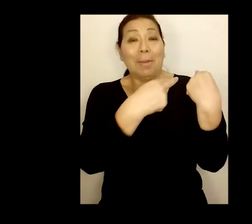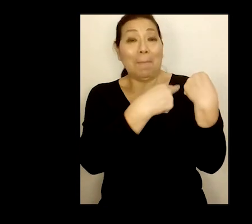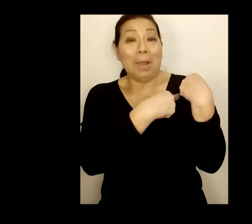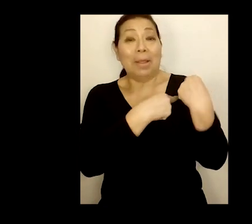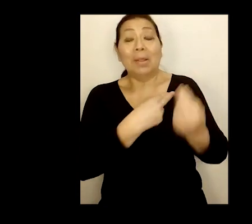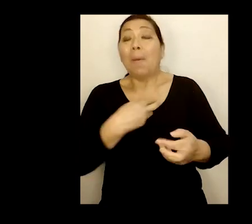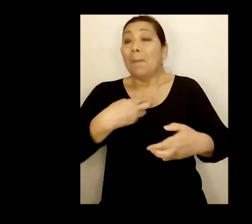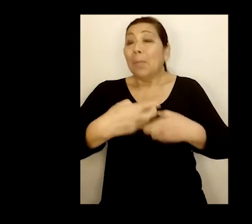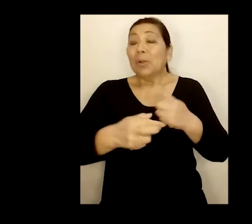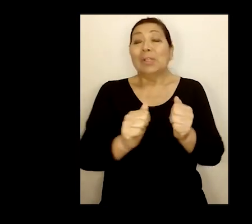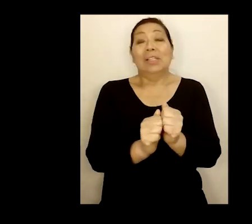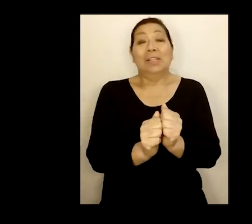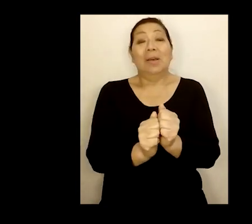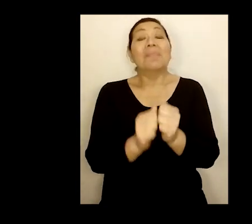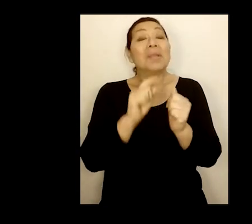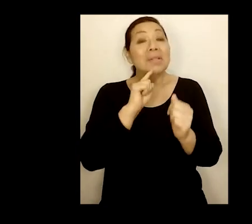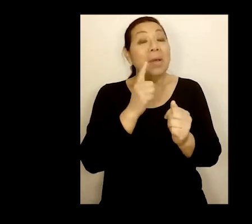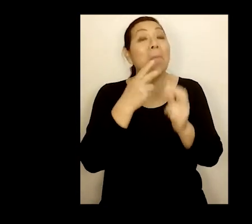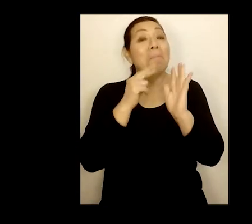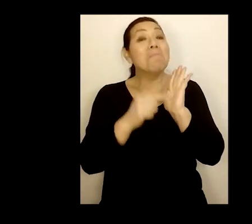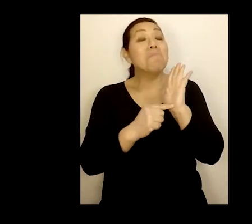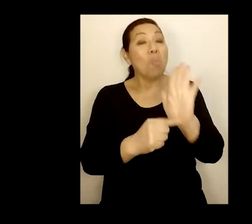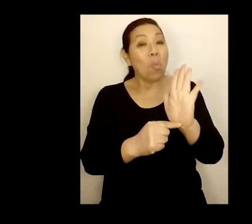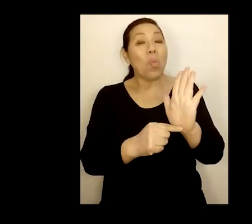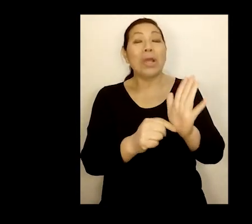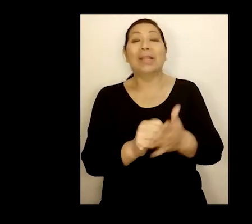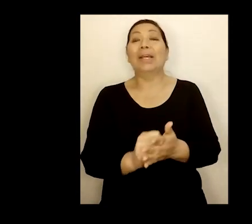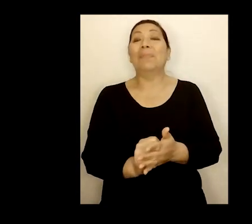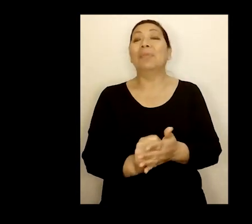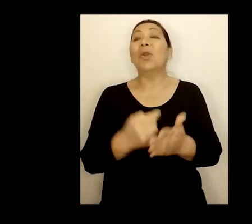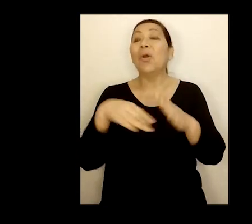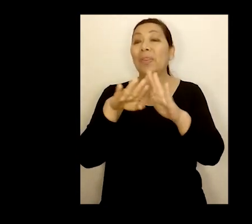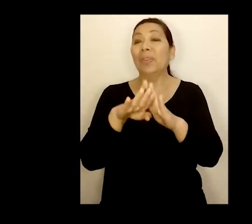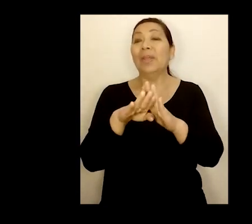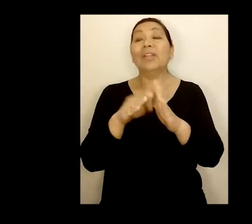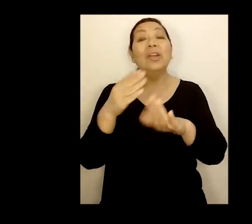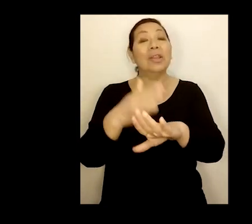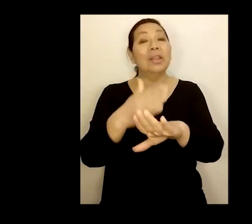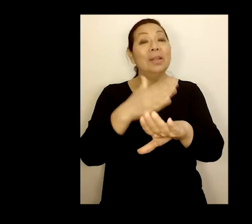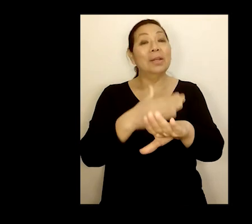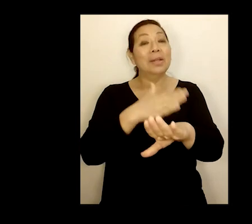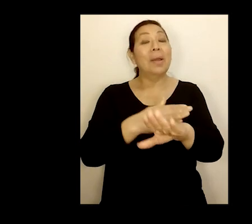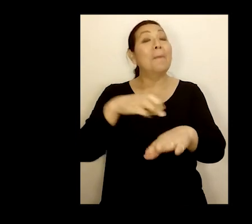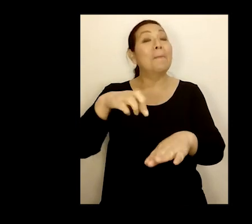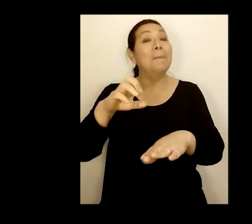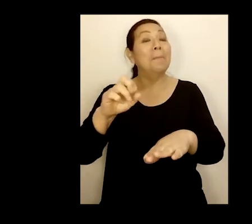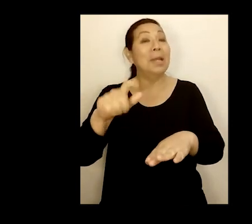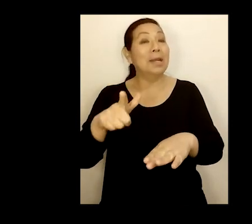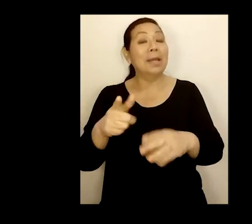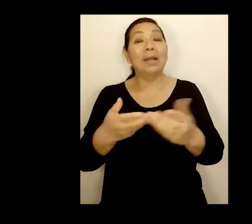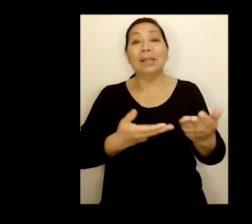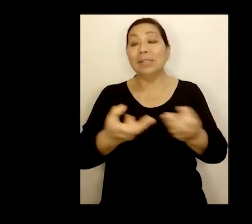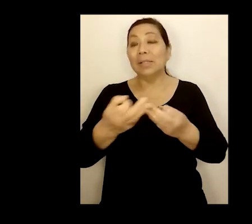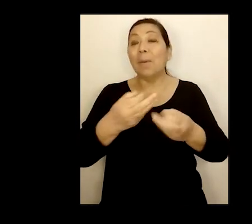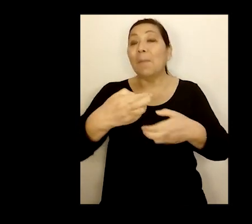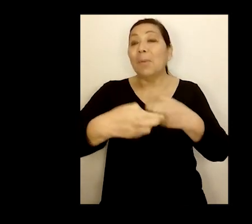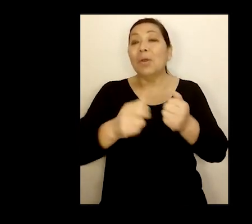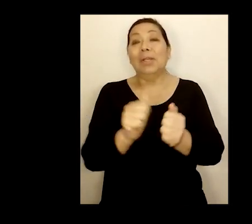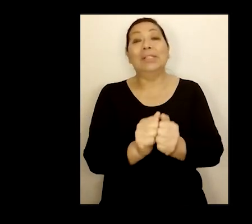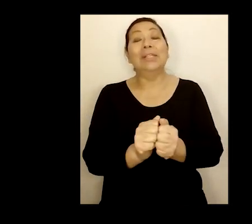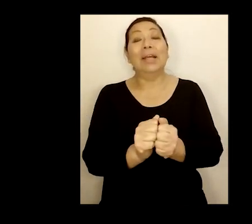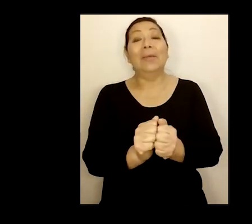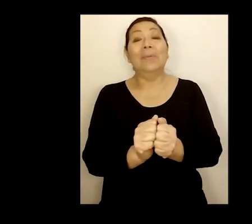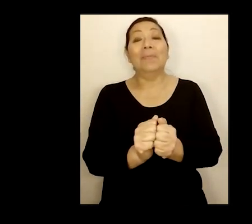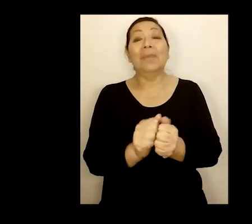responsabilidad penal del procesado será ventilado, será merituado dentro del desarrollo de un proceso penal, respetando los estadios procesales,